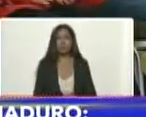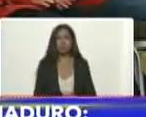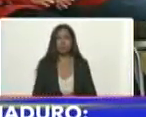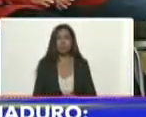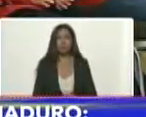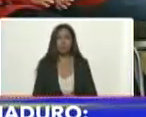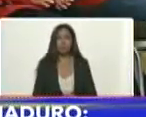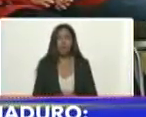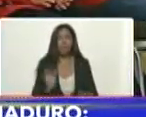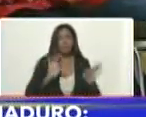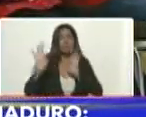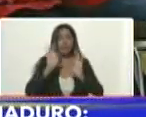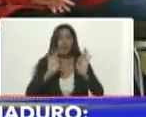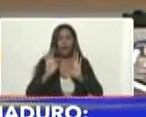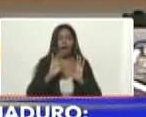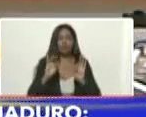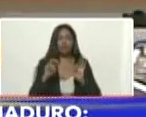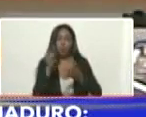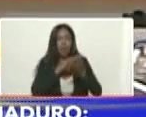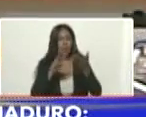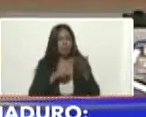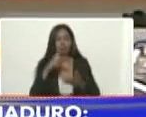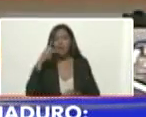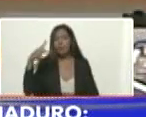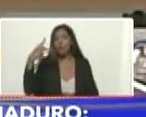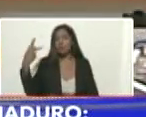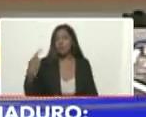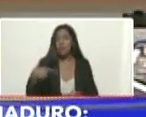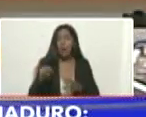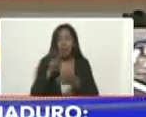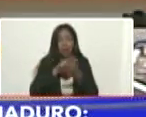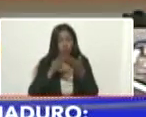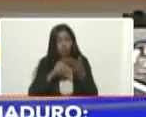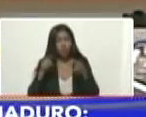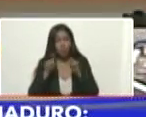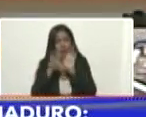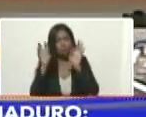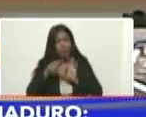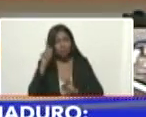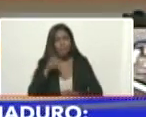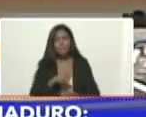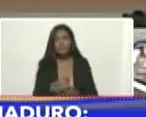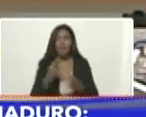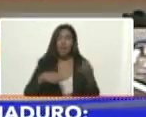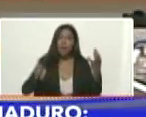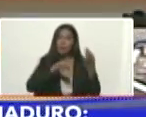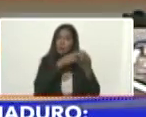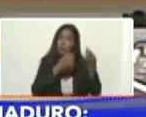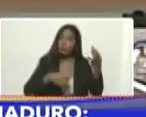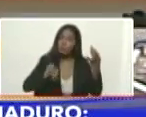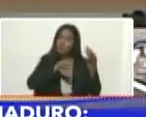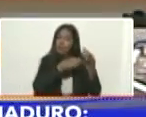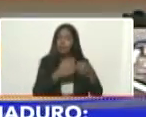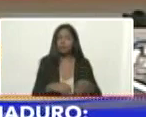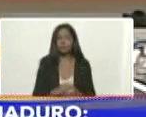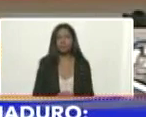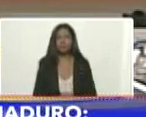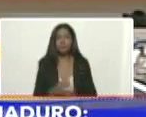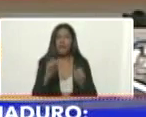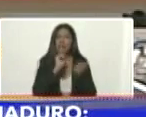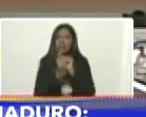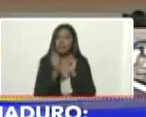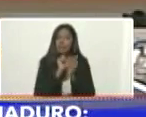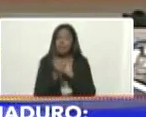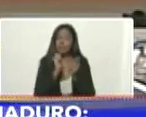El teatro, la literatura, la poesía, la lectura, la música, el